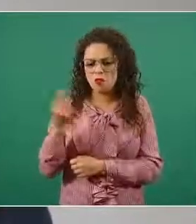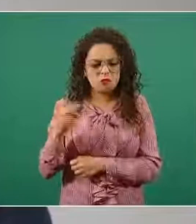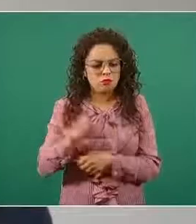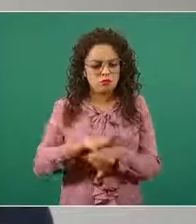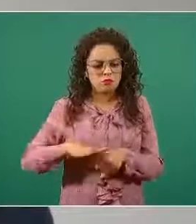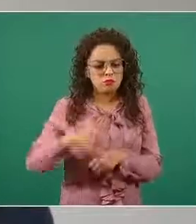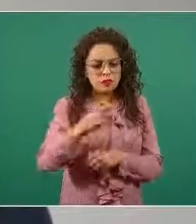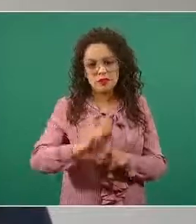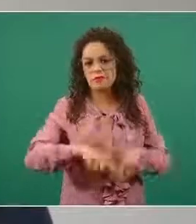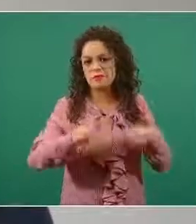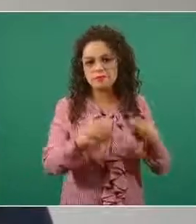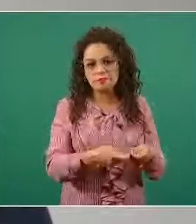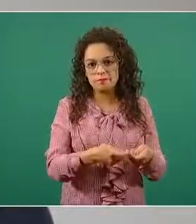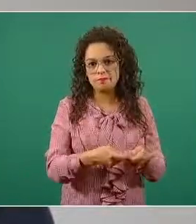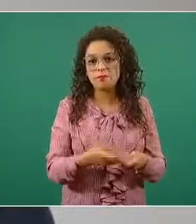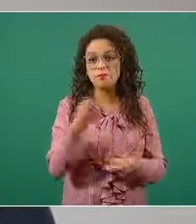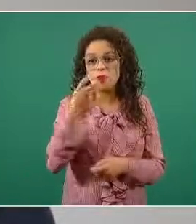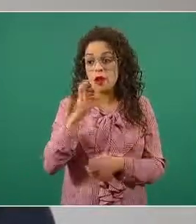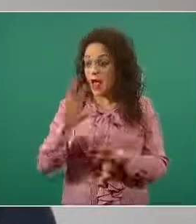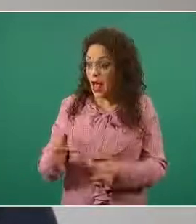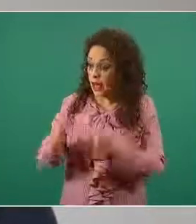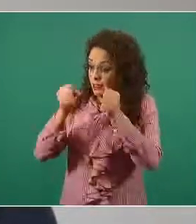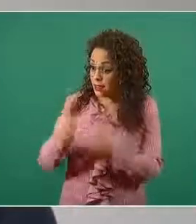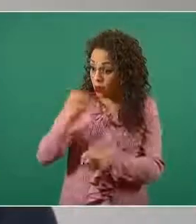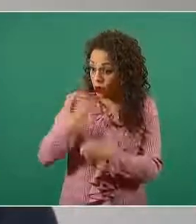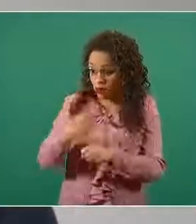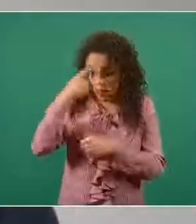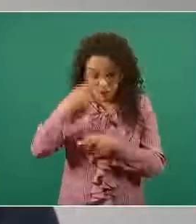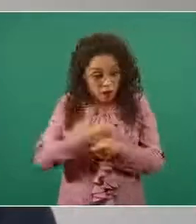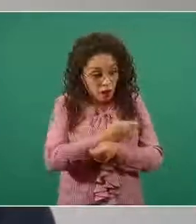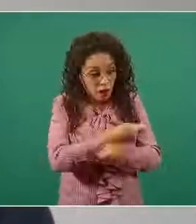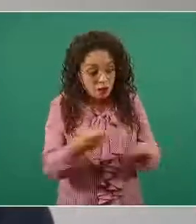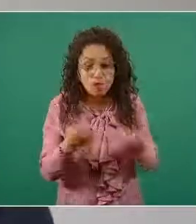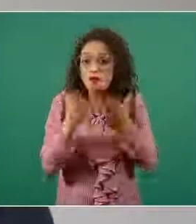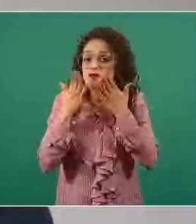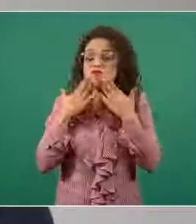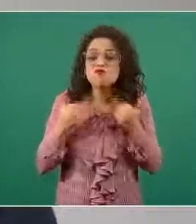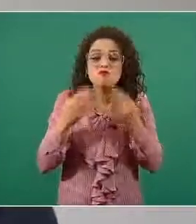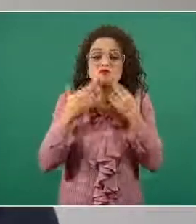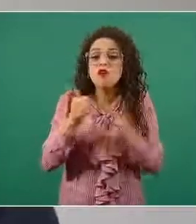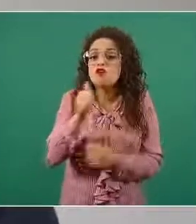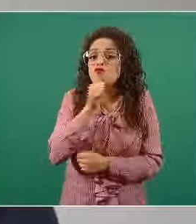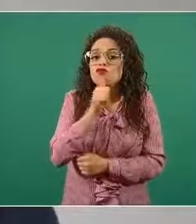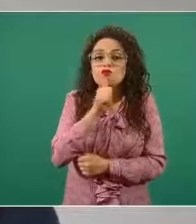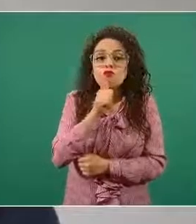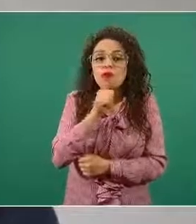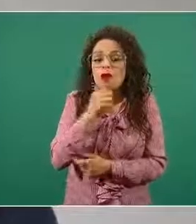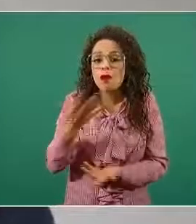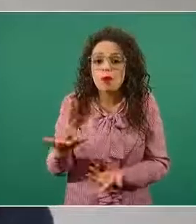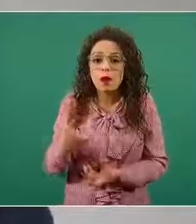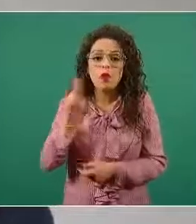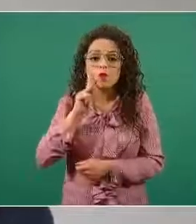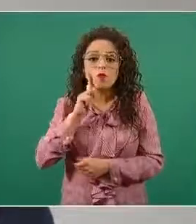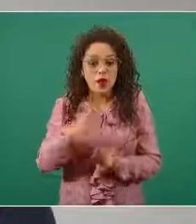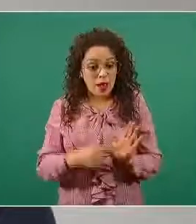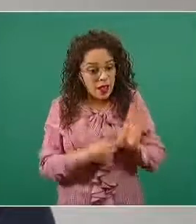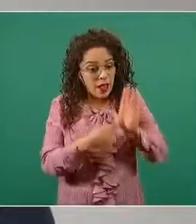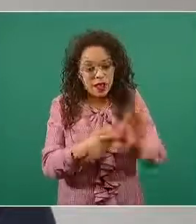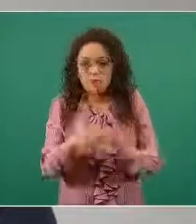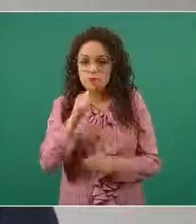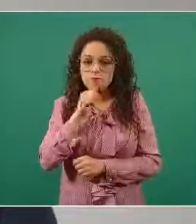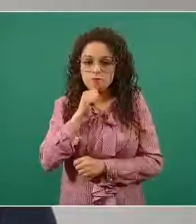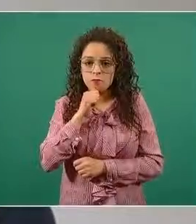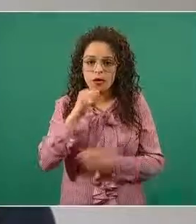tenemos una seguridad probada para efectos de que la vacuna sea segura en los menores de 16